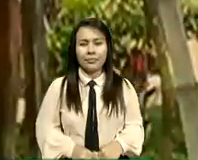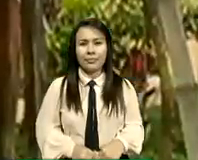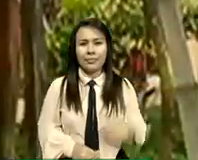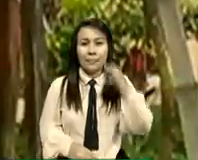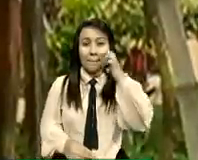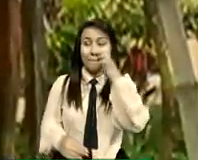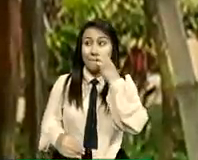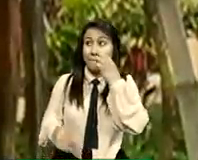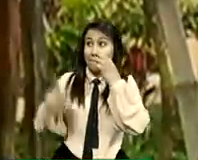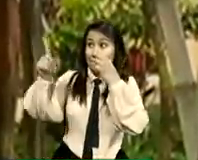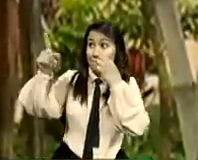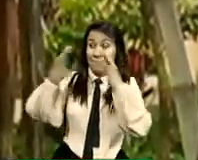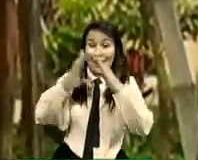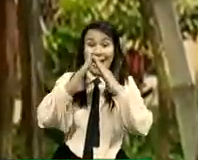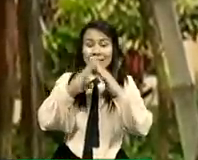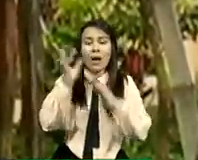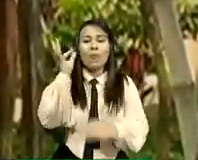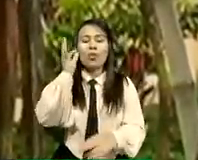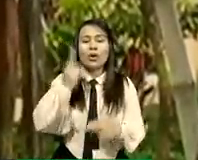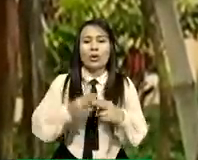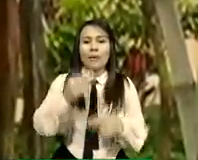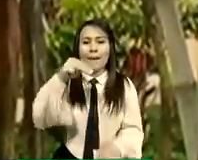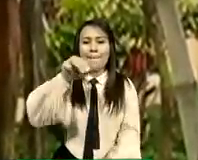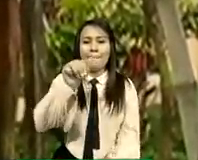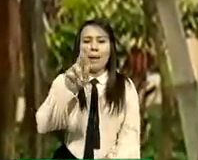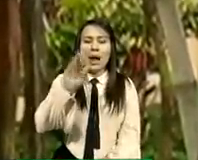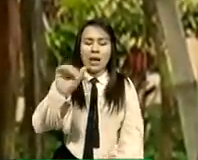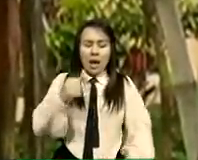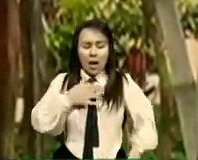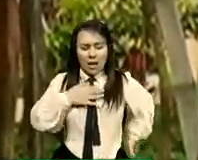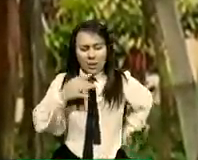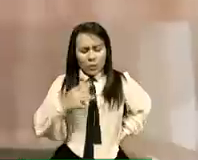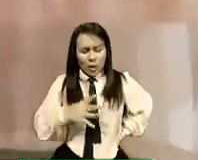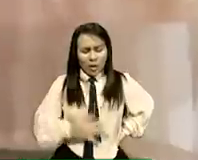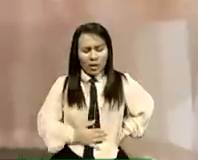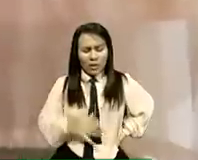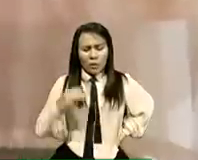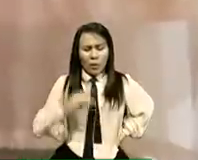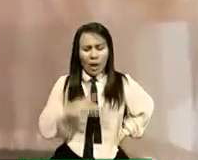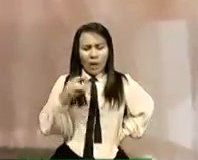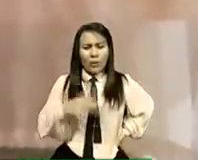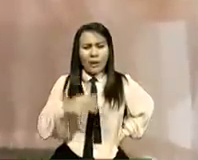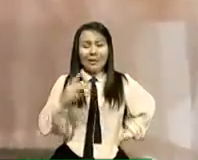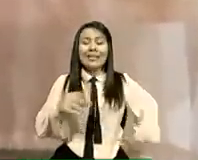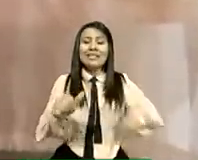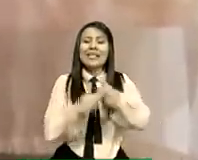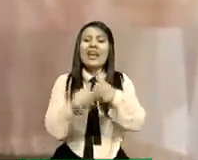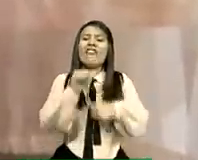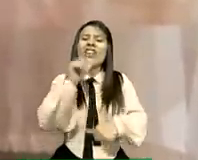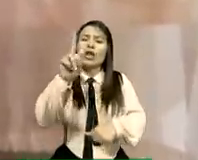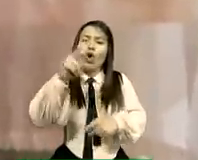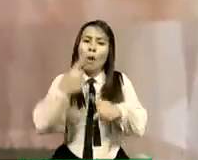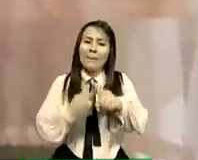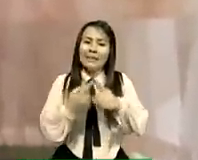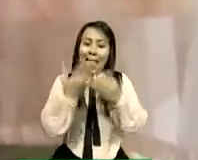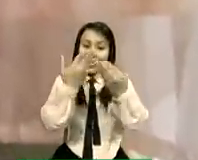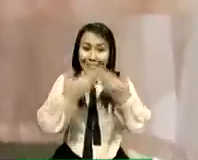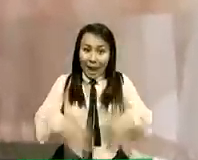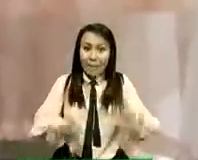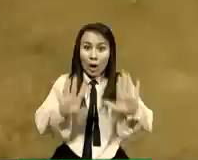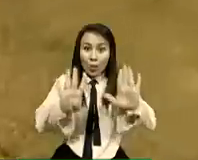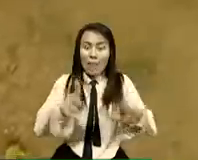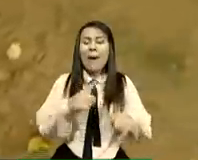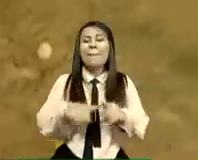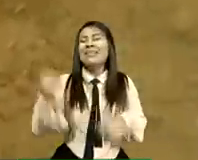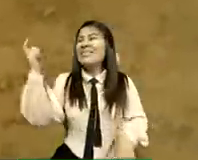Desde esta casa salió la señora María Plúas con dolores de parto. Faltaban 2 meses para que terminara el proceso de gestación, pero necesitaba